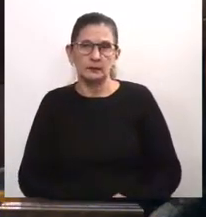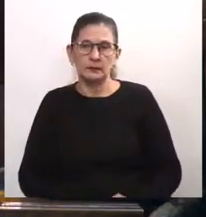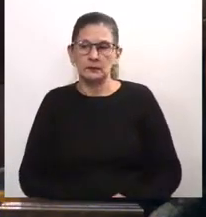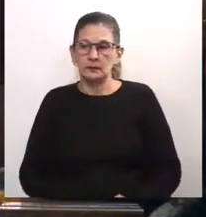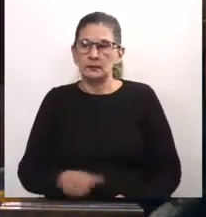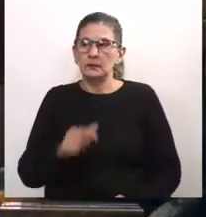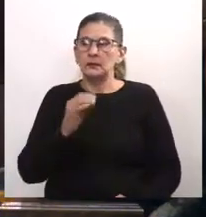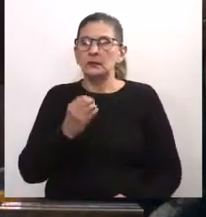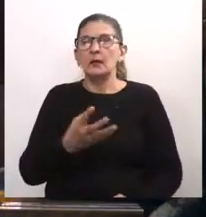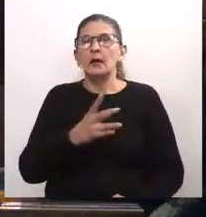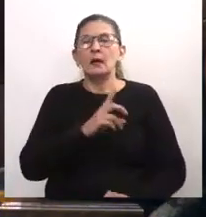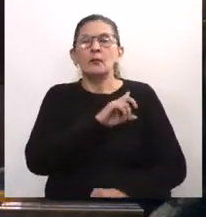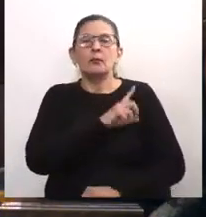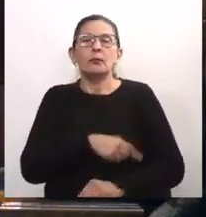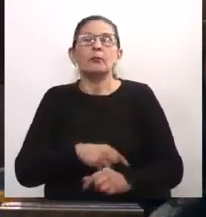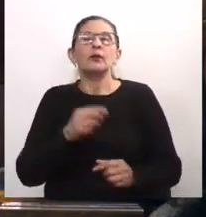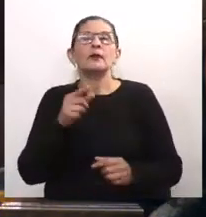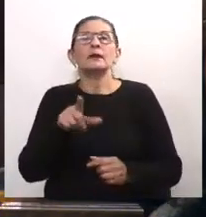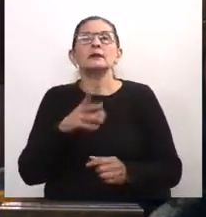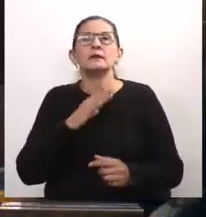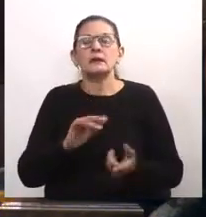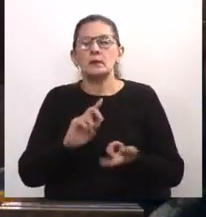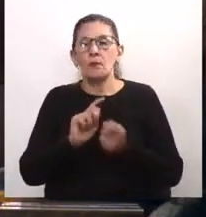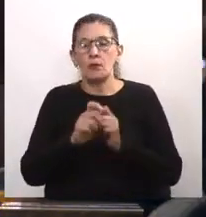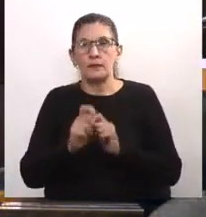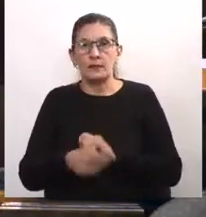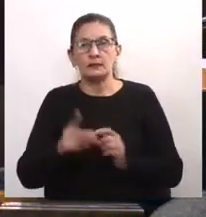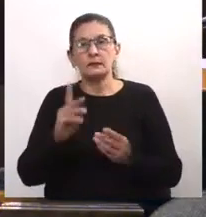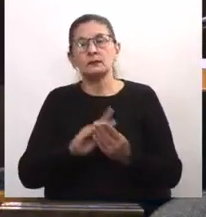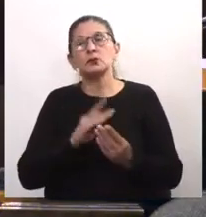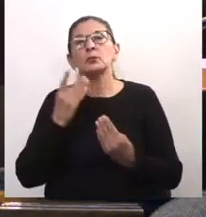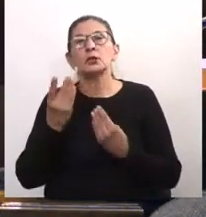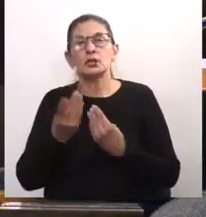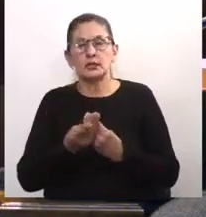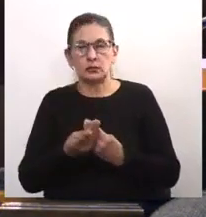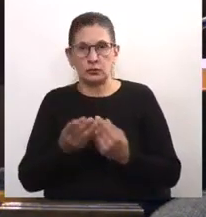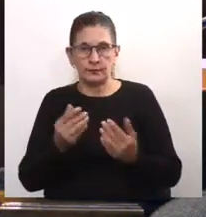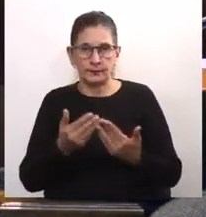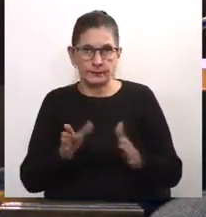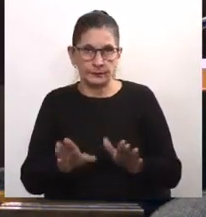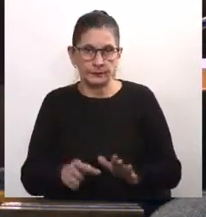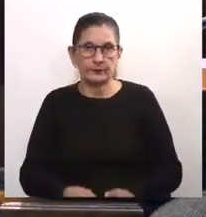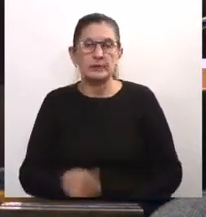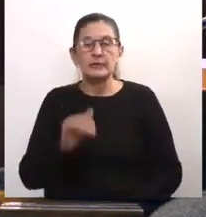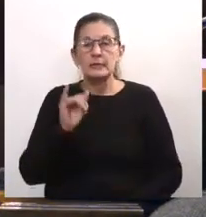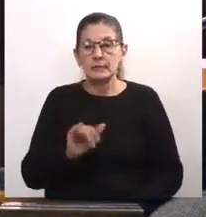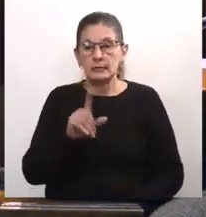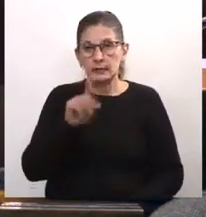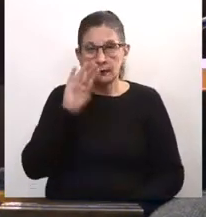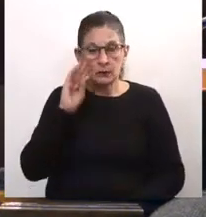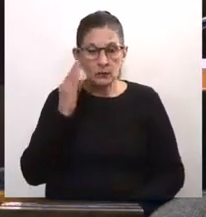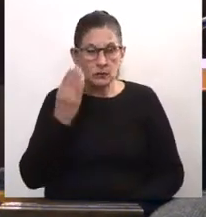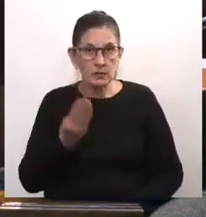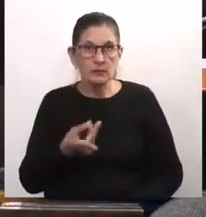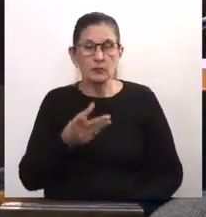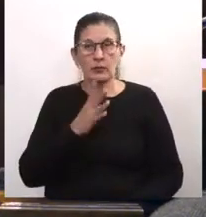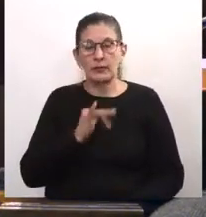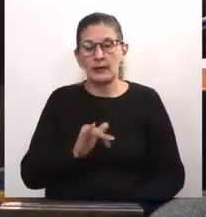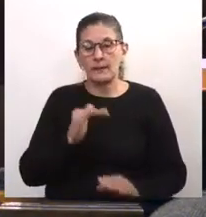El Poder Ejecutivo introdujo importantes modificaciones en su proyecto inicial. Si bien reconocemos que resulta